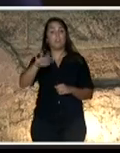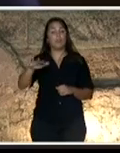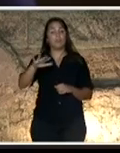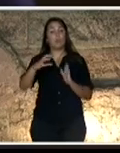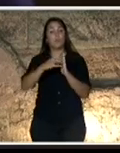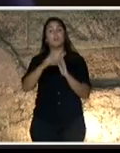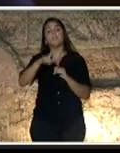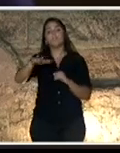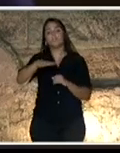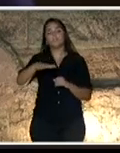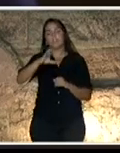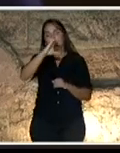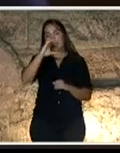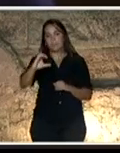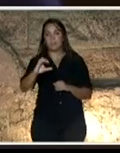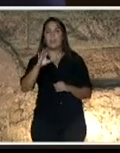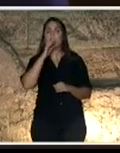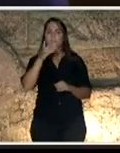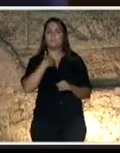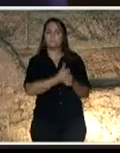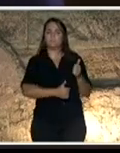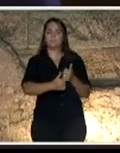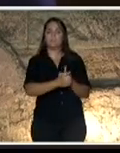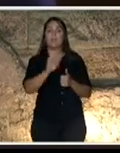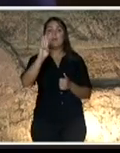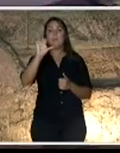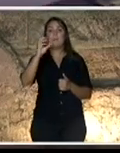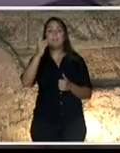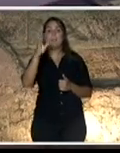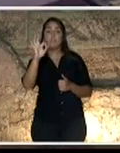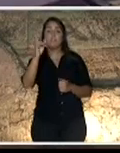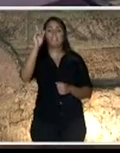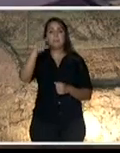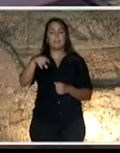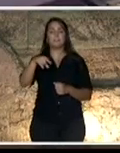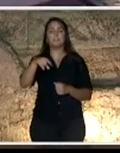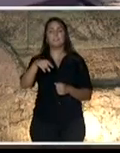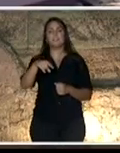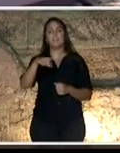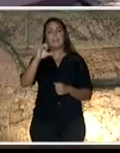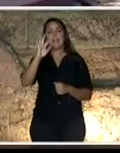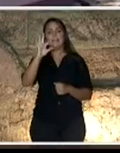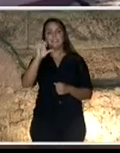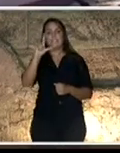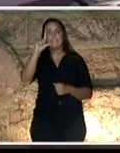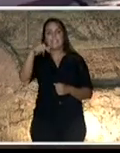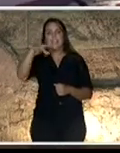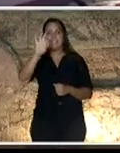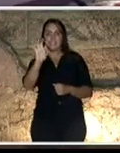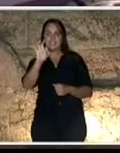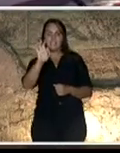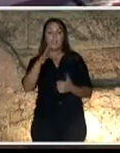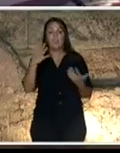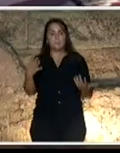de una modesta organización eremítica encabezada por Pedro Brañes y Domingo Castellanes? Pero, ¿por qué